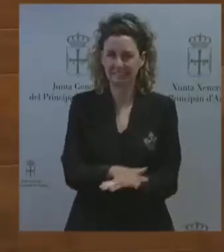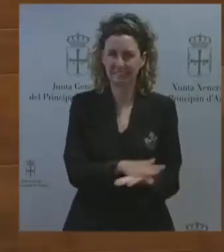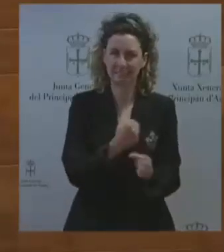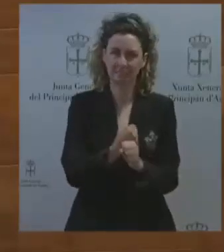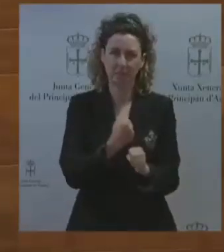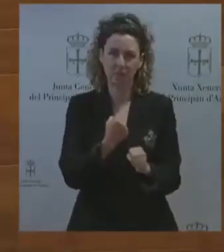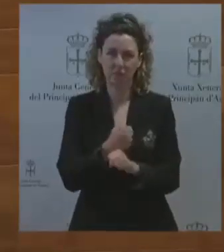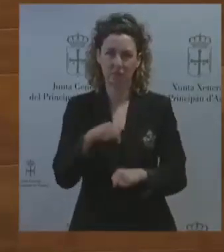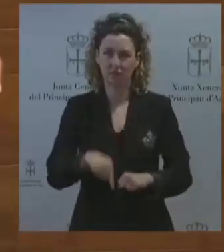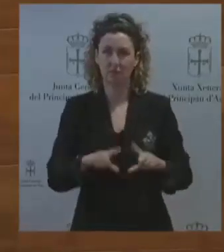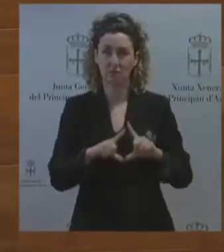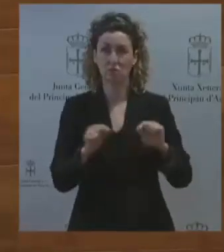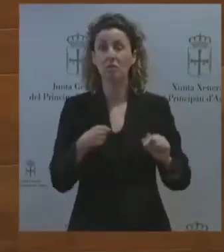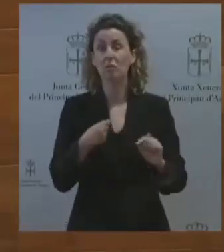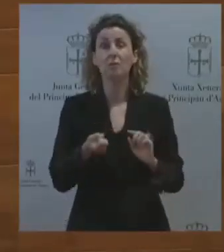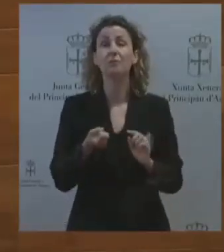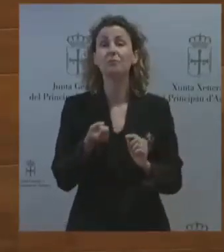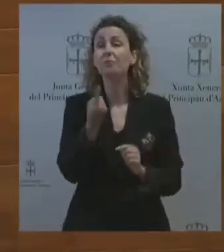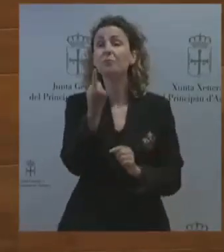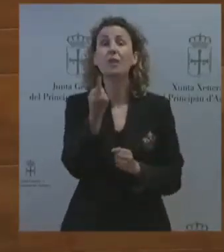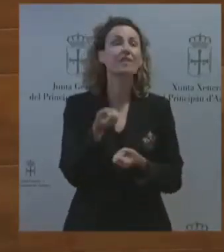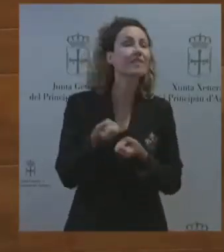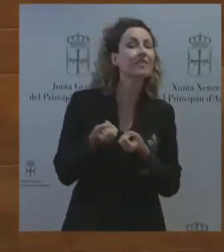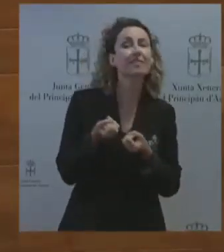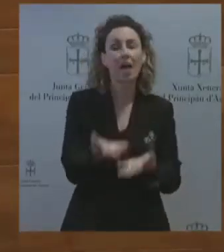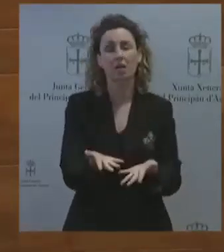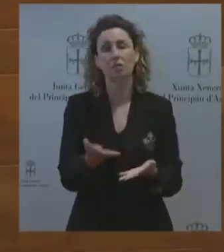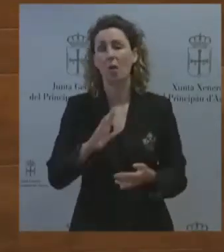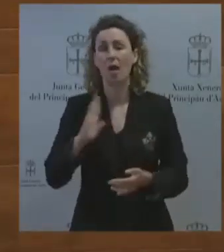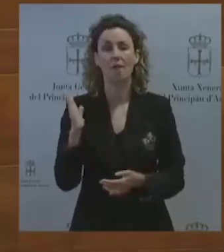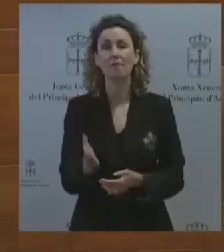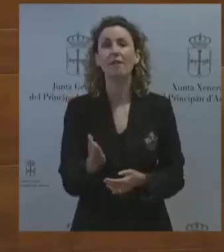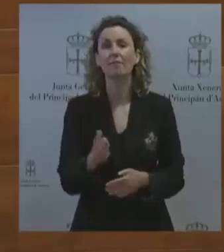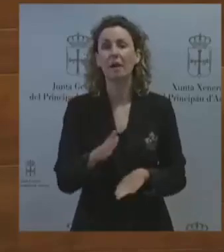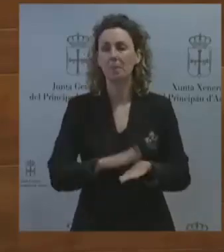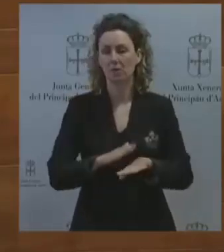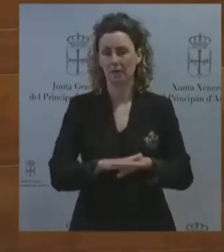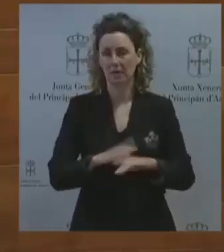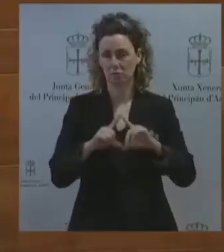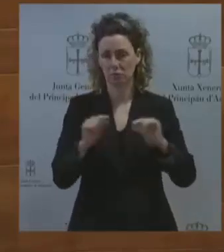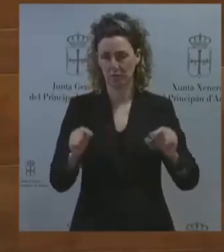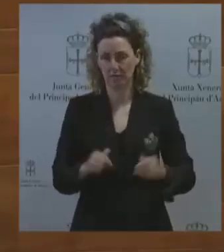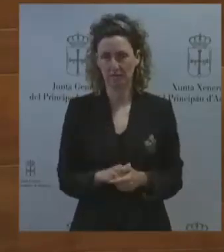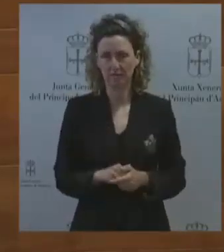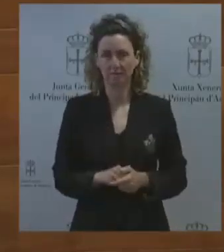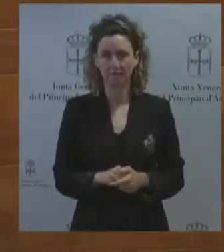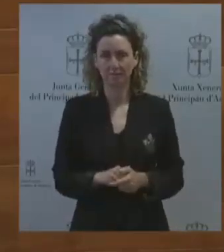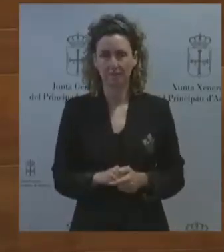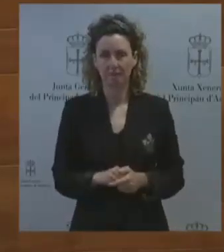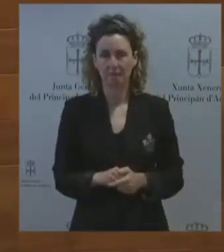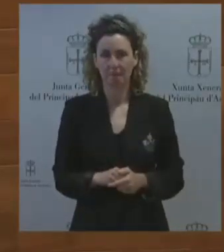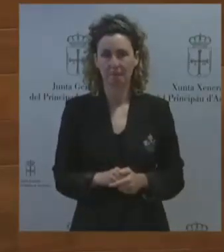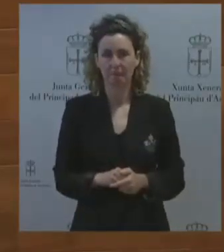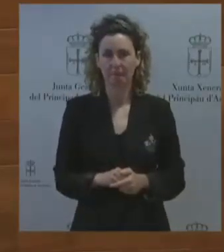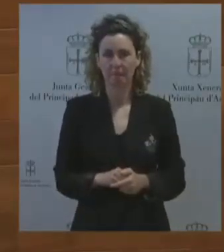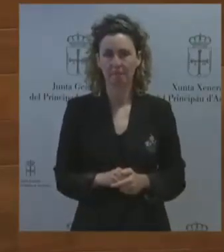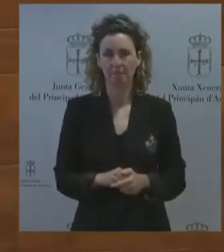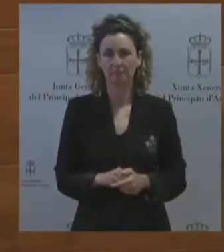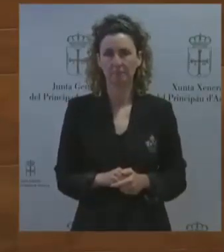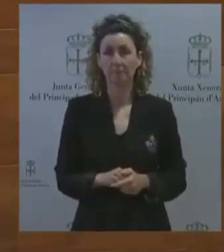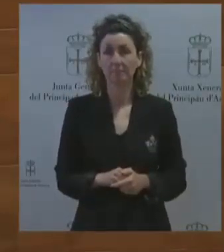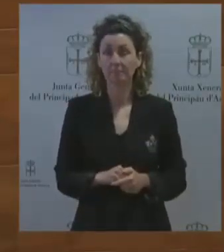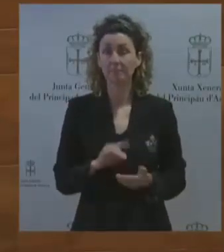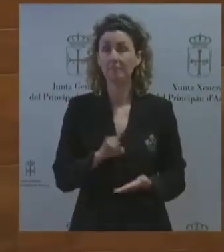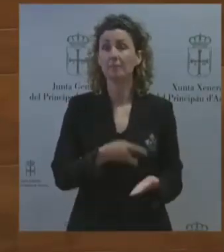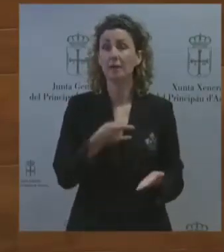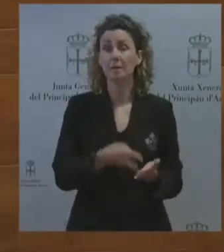sus políticas son dañinas para los asturianos, por mucho que se empeñe usted en adornarlo. El Plan Verde de Arcelor, al que hizo usted referencia